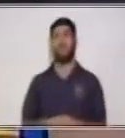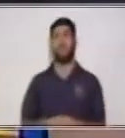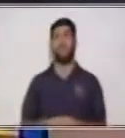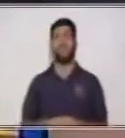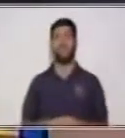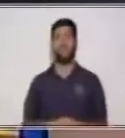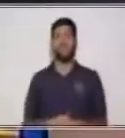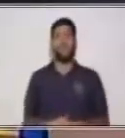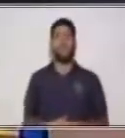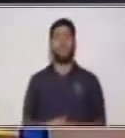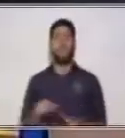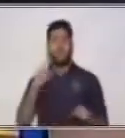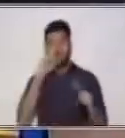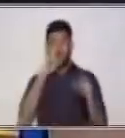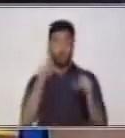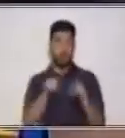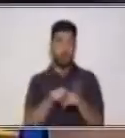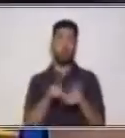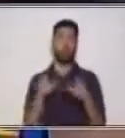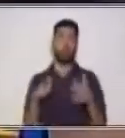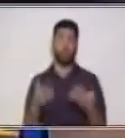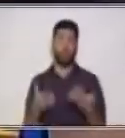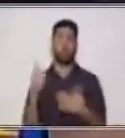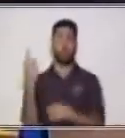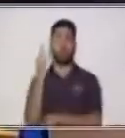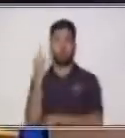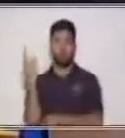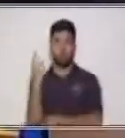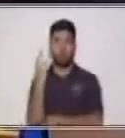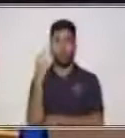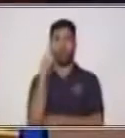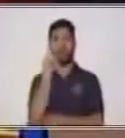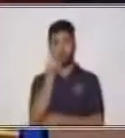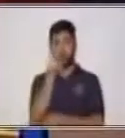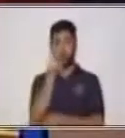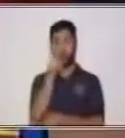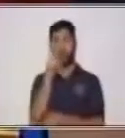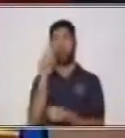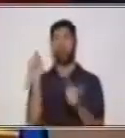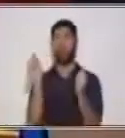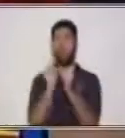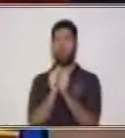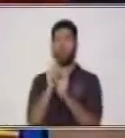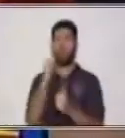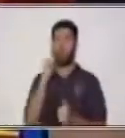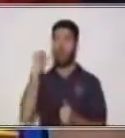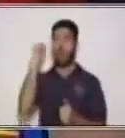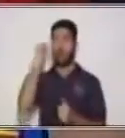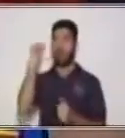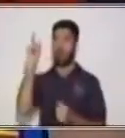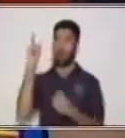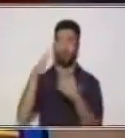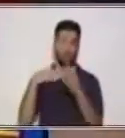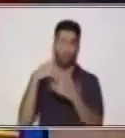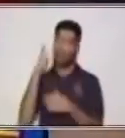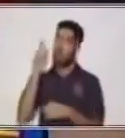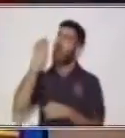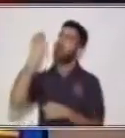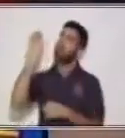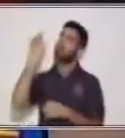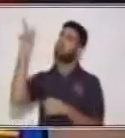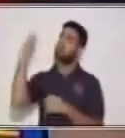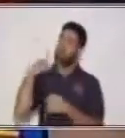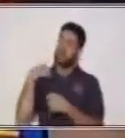¿Sí? Es muy importante que practiques con el adulto que esté en casa para que puedas venir